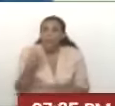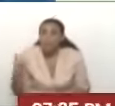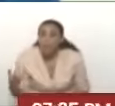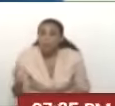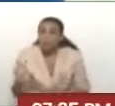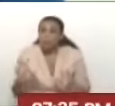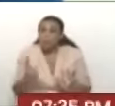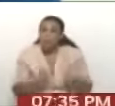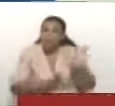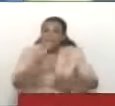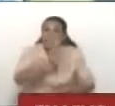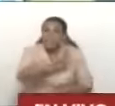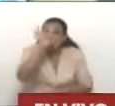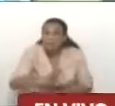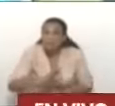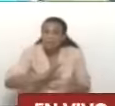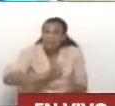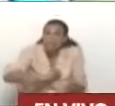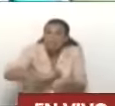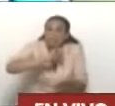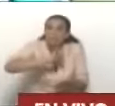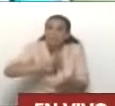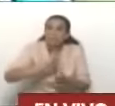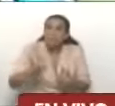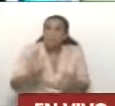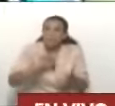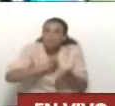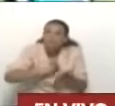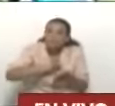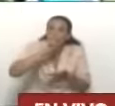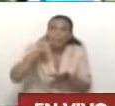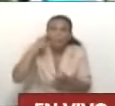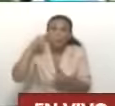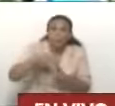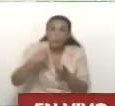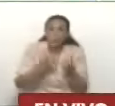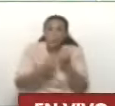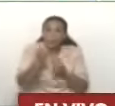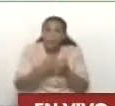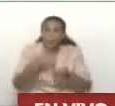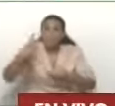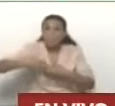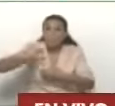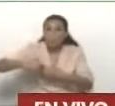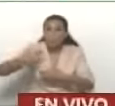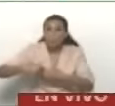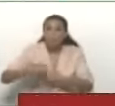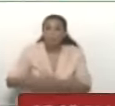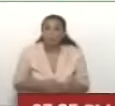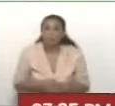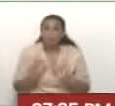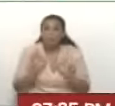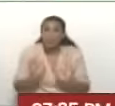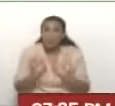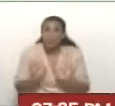2022 tuvimos 15% de crecimiento económico, fundamentalmente la economía no petrolera, el año